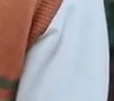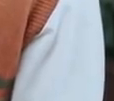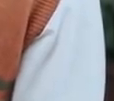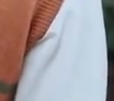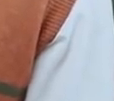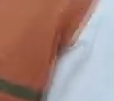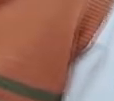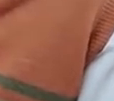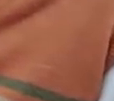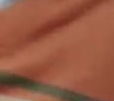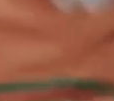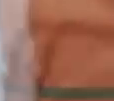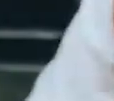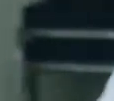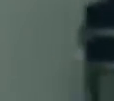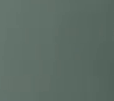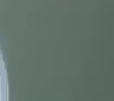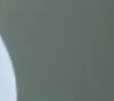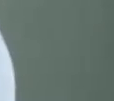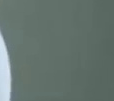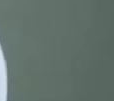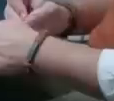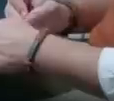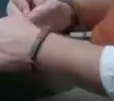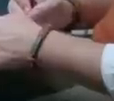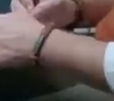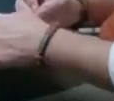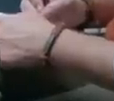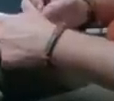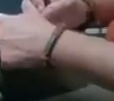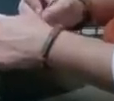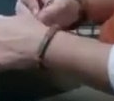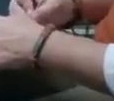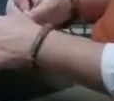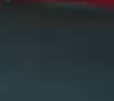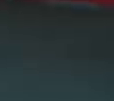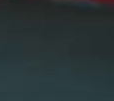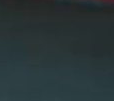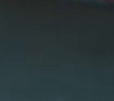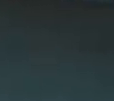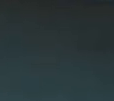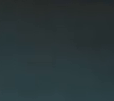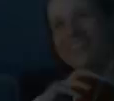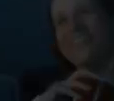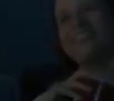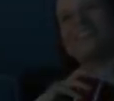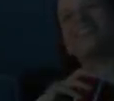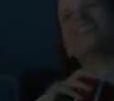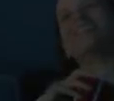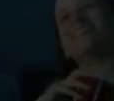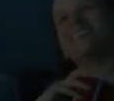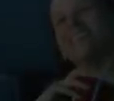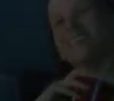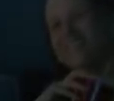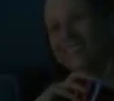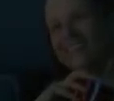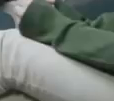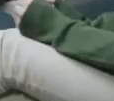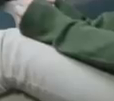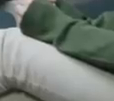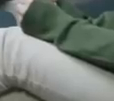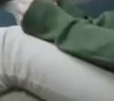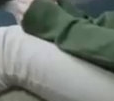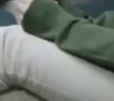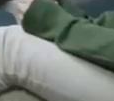Ahora saludemos todos a Carlos. Hola, Carlos. Yo tenía hemorroides tan seguido que vivía de pie.